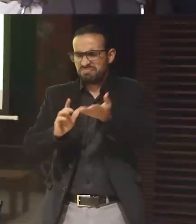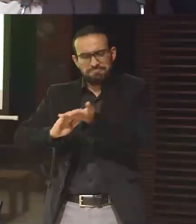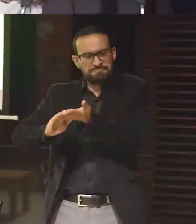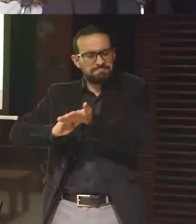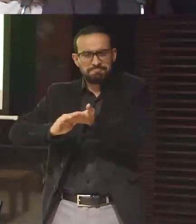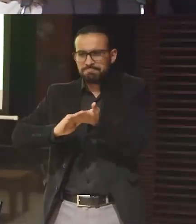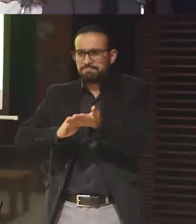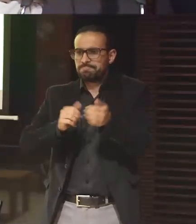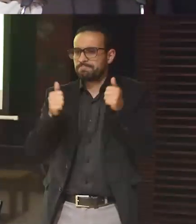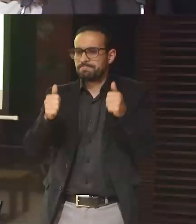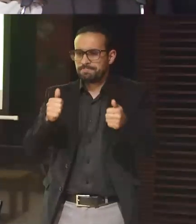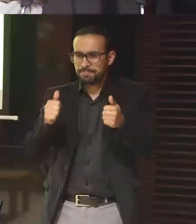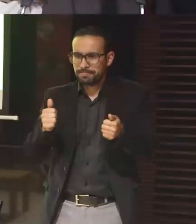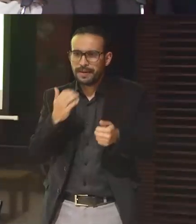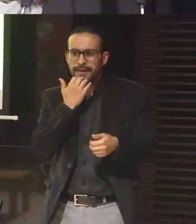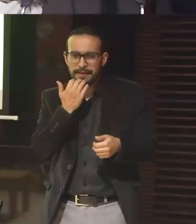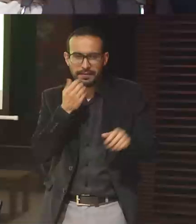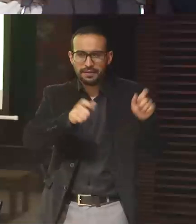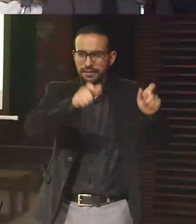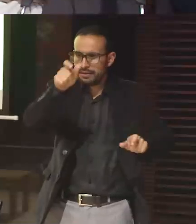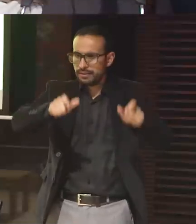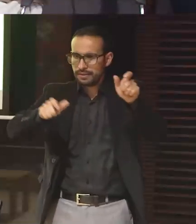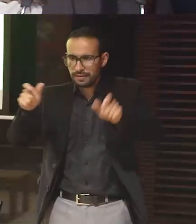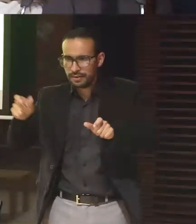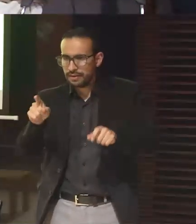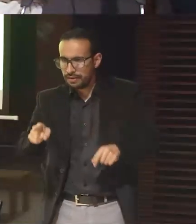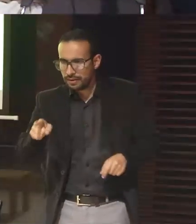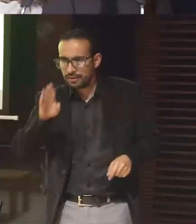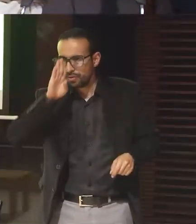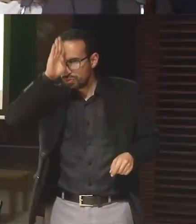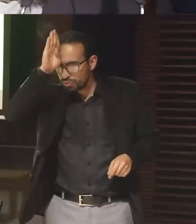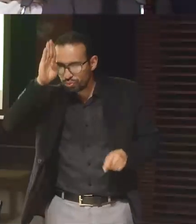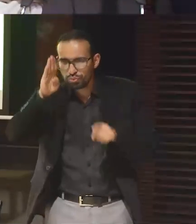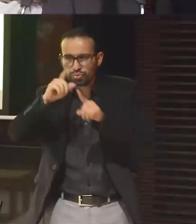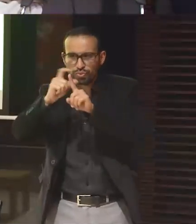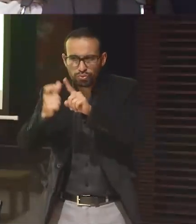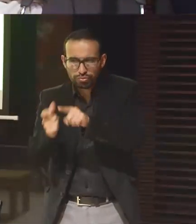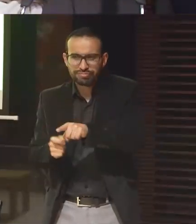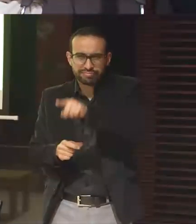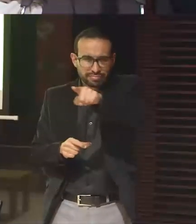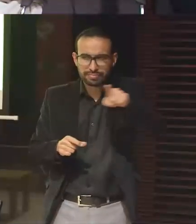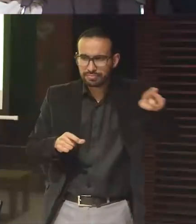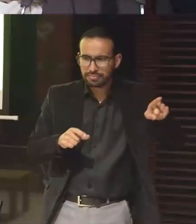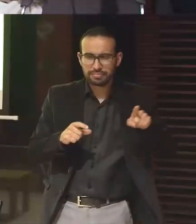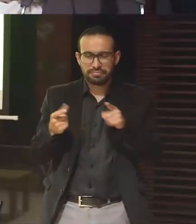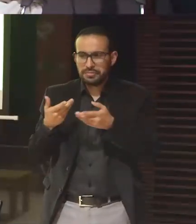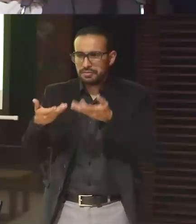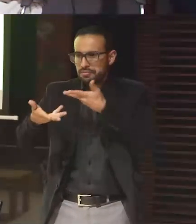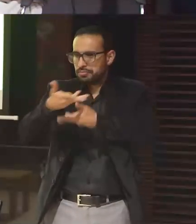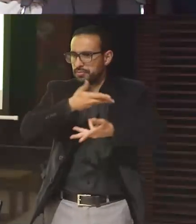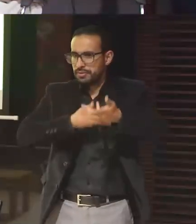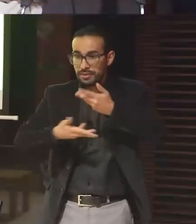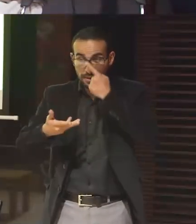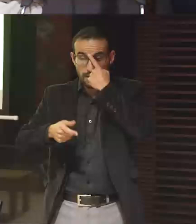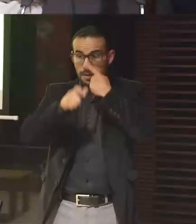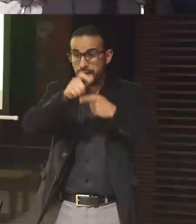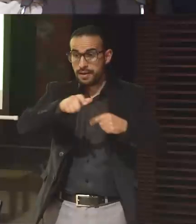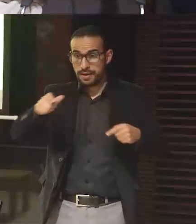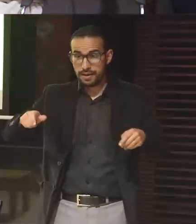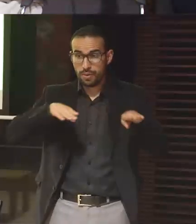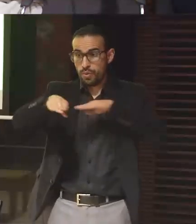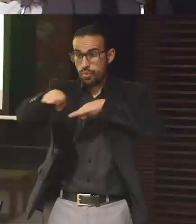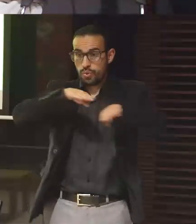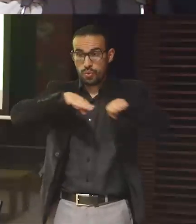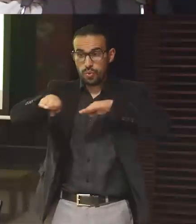la misma convivencia con el metro, la construcción sin dejar de mover 4 millones de personas diarias. Es